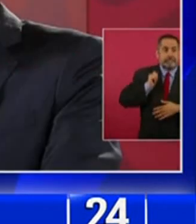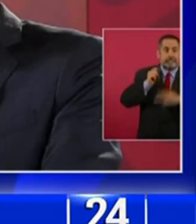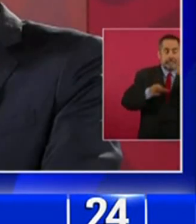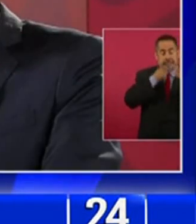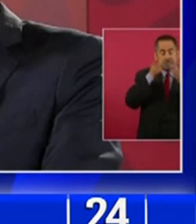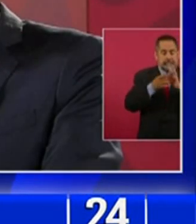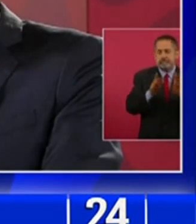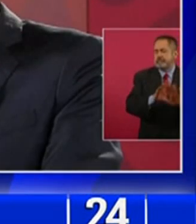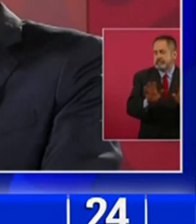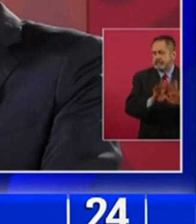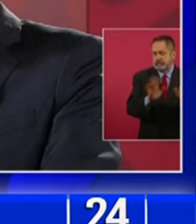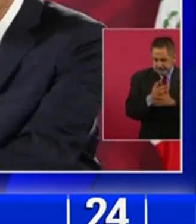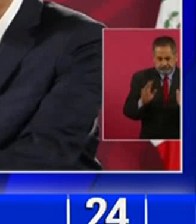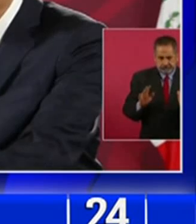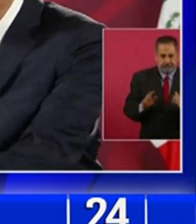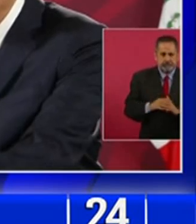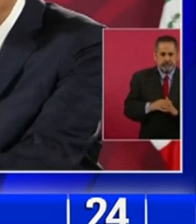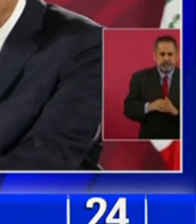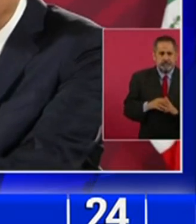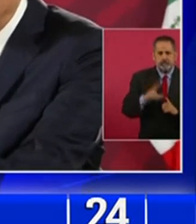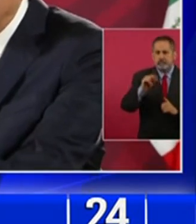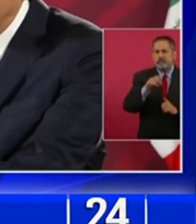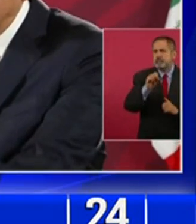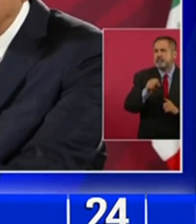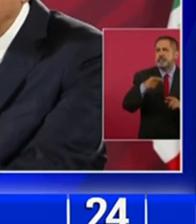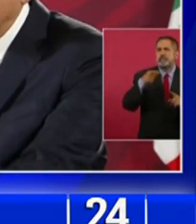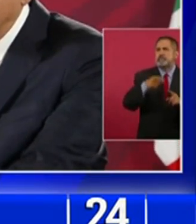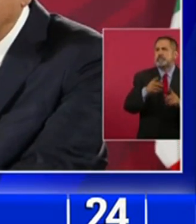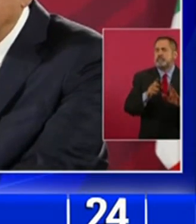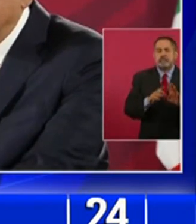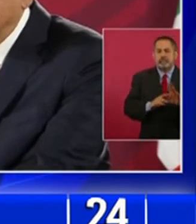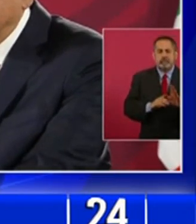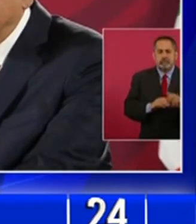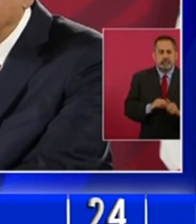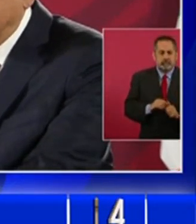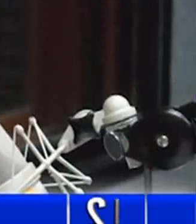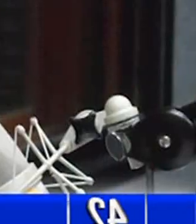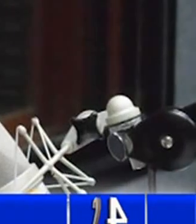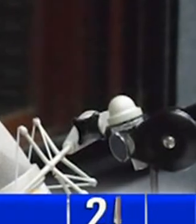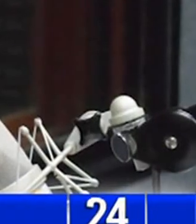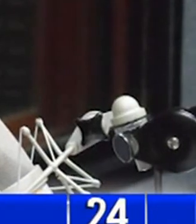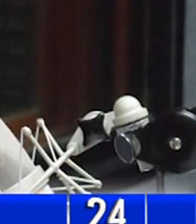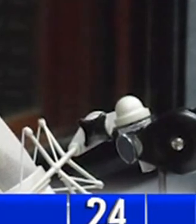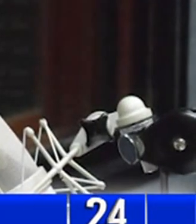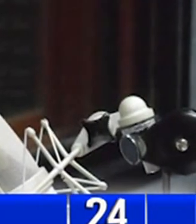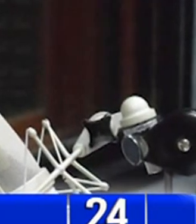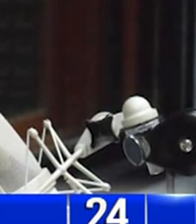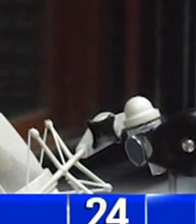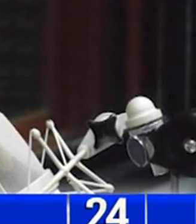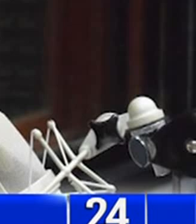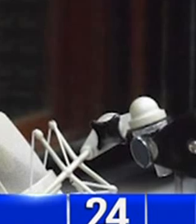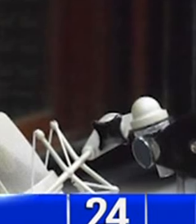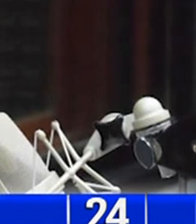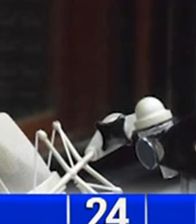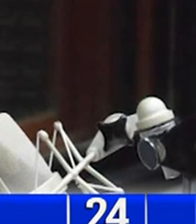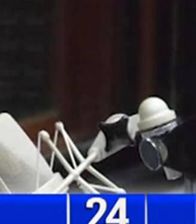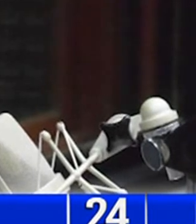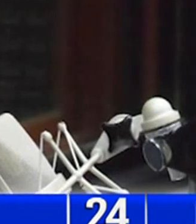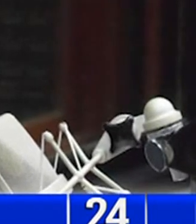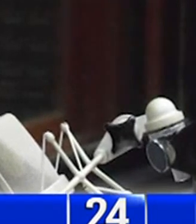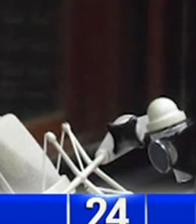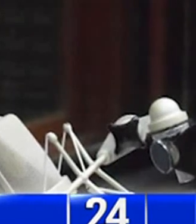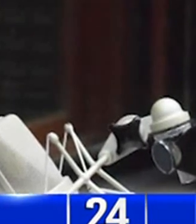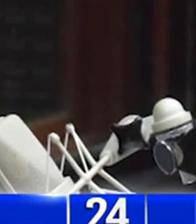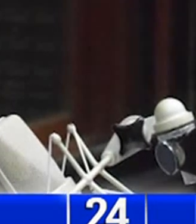sean reguladas, porque es un uso faccioso el que hace el presidente de ellas. Para el analista político César